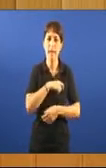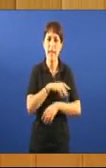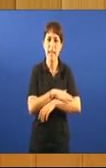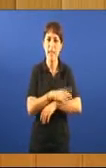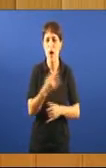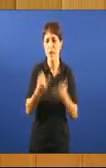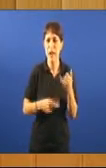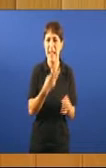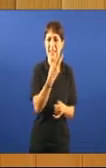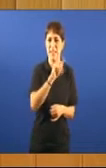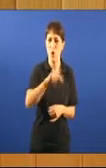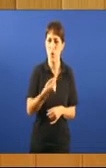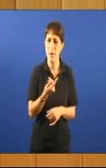3,39%